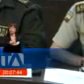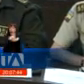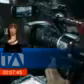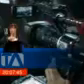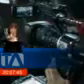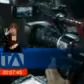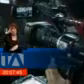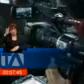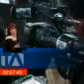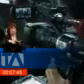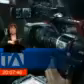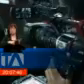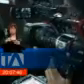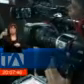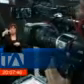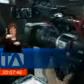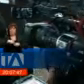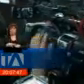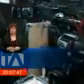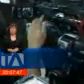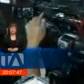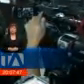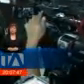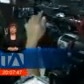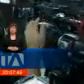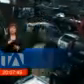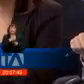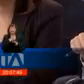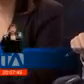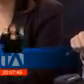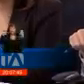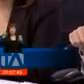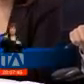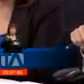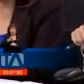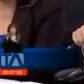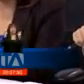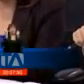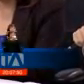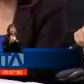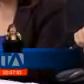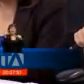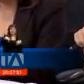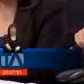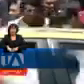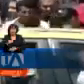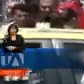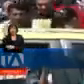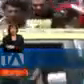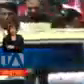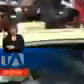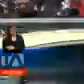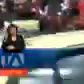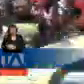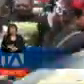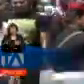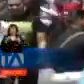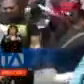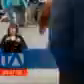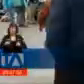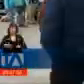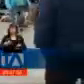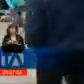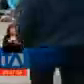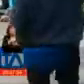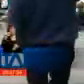temática principal la seguridad en la capital ecuatoriana. El cambio en la administración, aseguran, es una oportunidad de impulsar nuevas estrategias